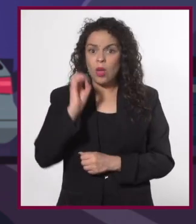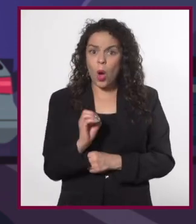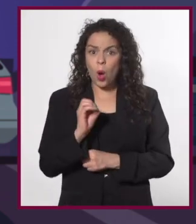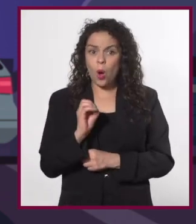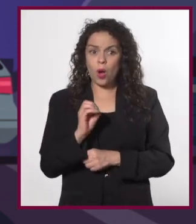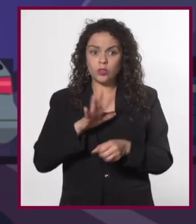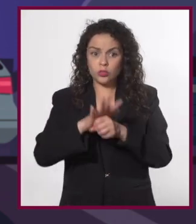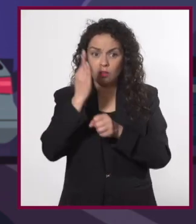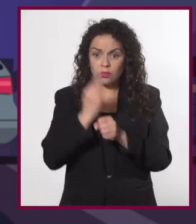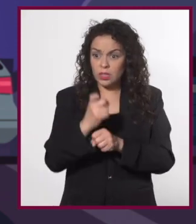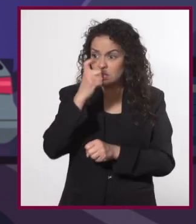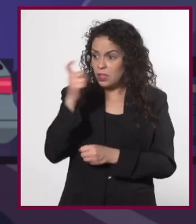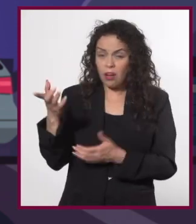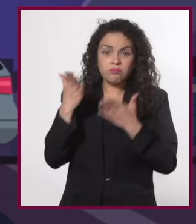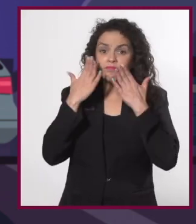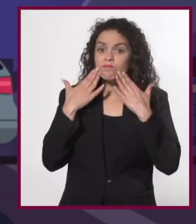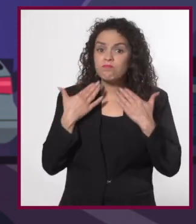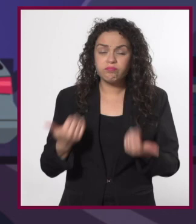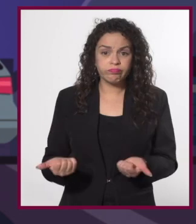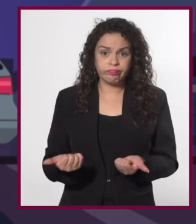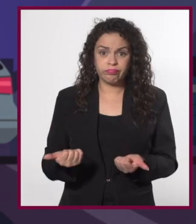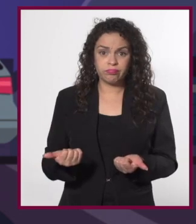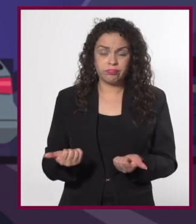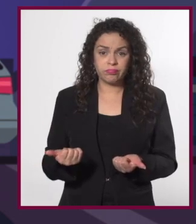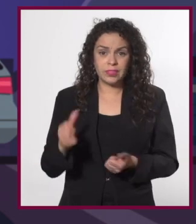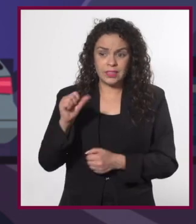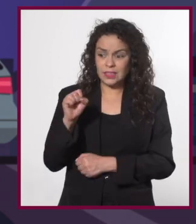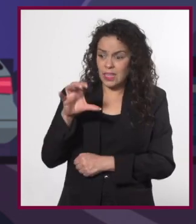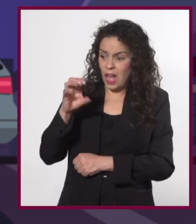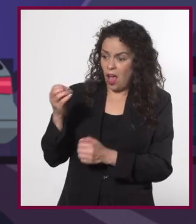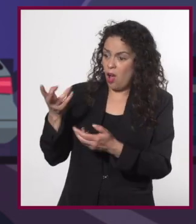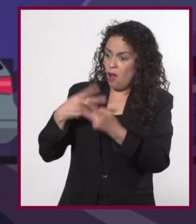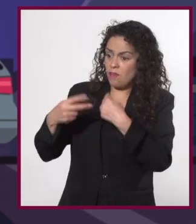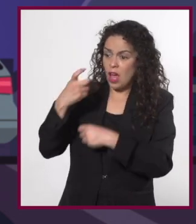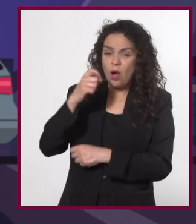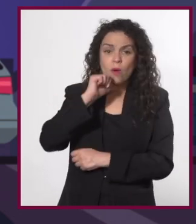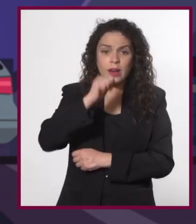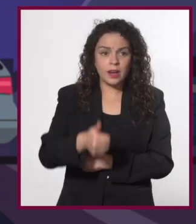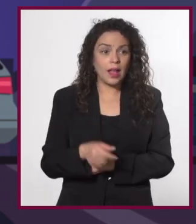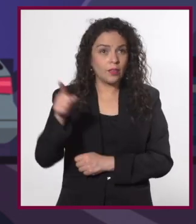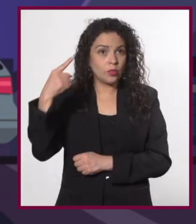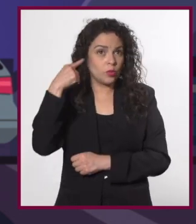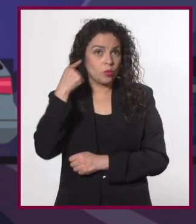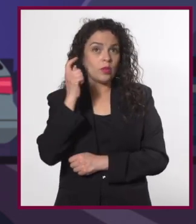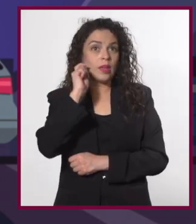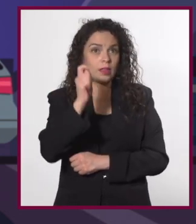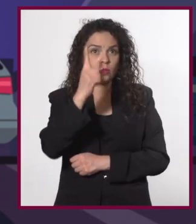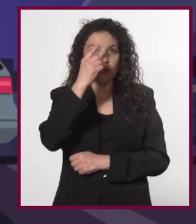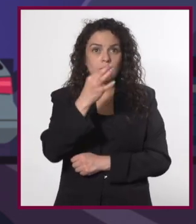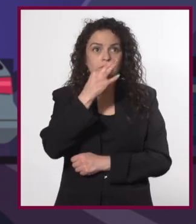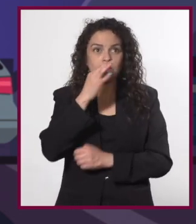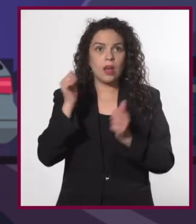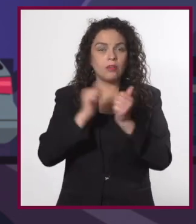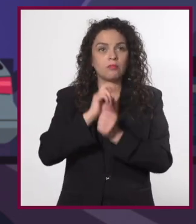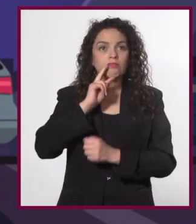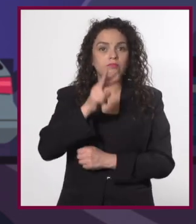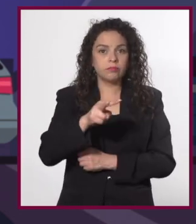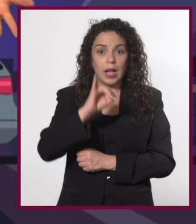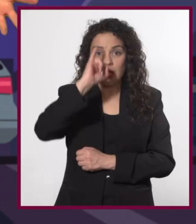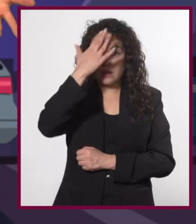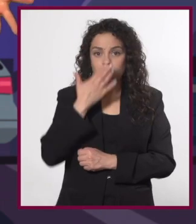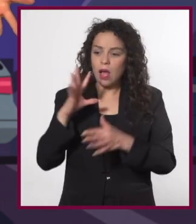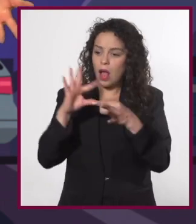llega suficiente agua en la época de secas. Haz un video de 1 minuto con tu voz en off e imágenes que muestren